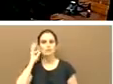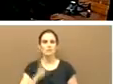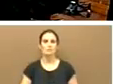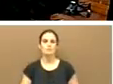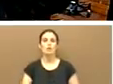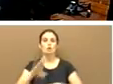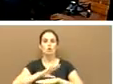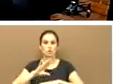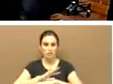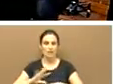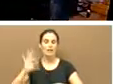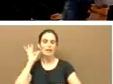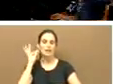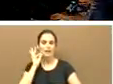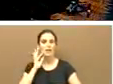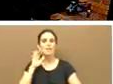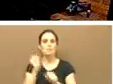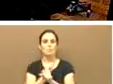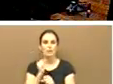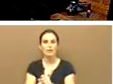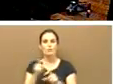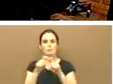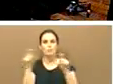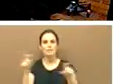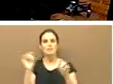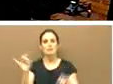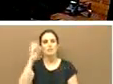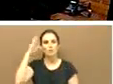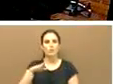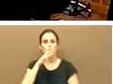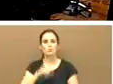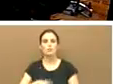consejera de Empleo, Empresa e Innovación doña Cristina Teniente por diez minutos.